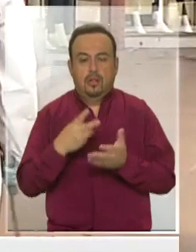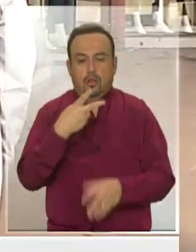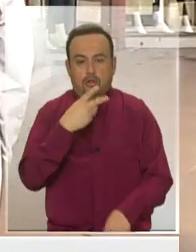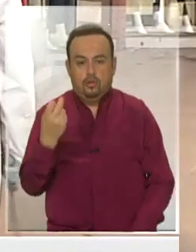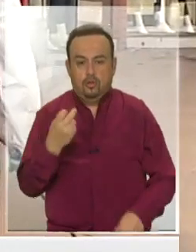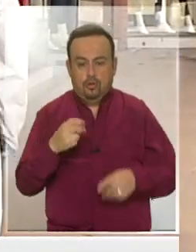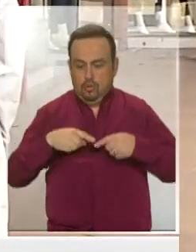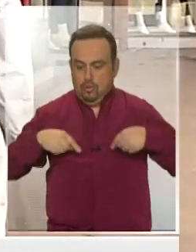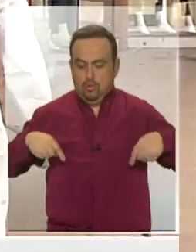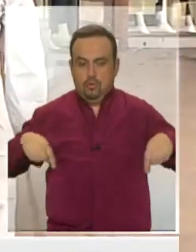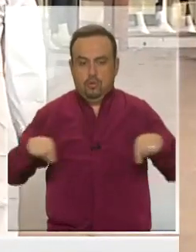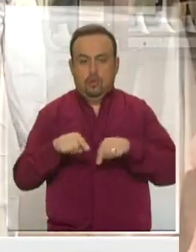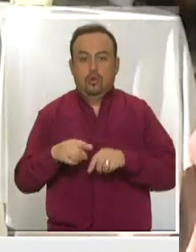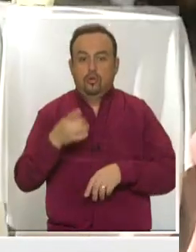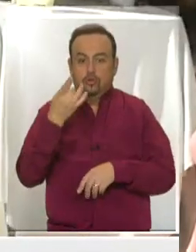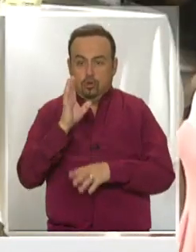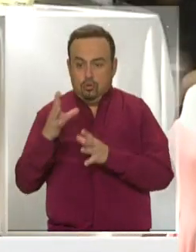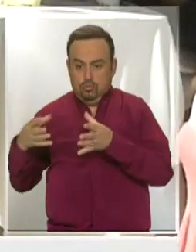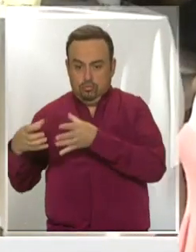entrar 150 personas.